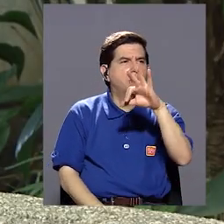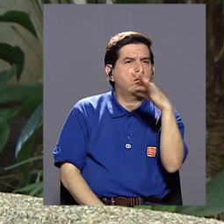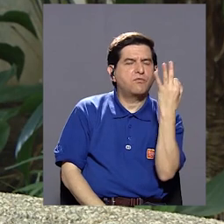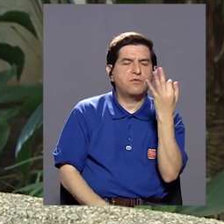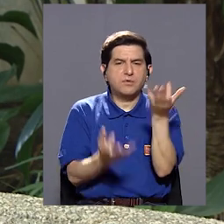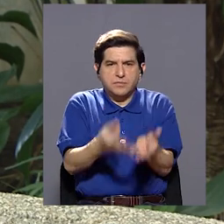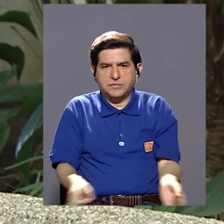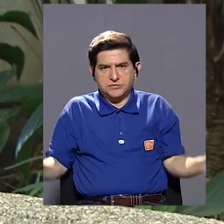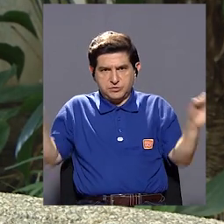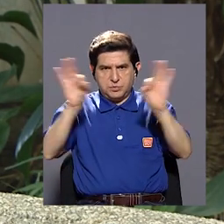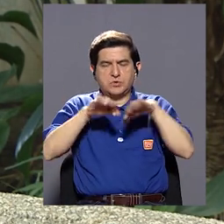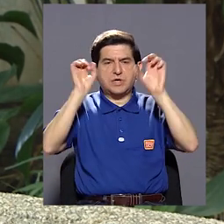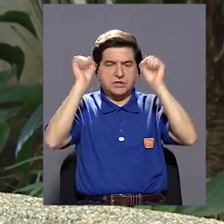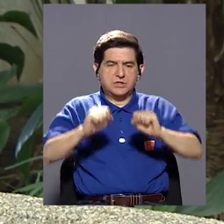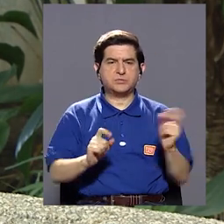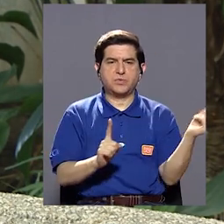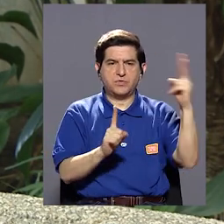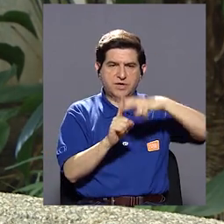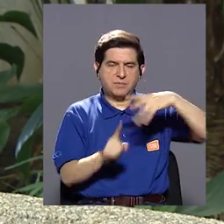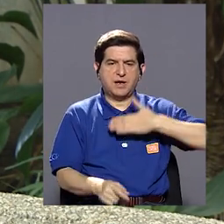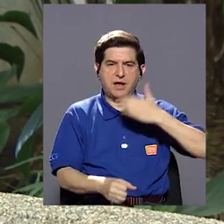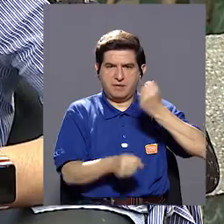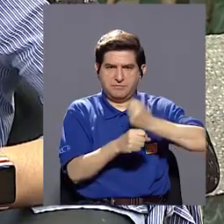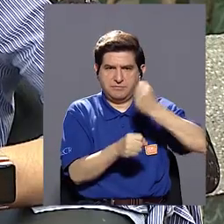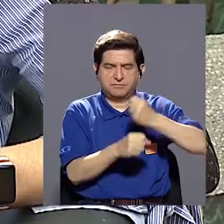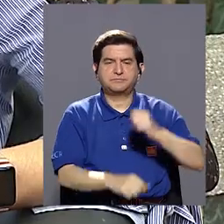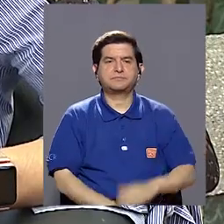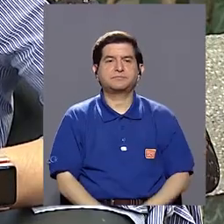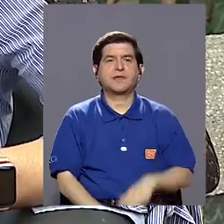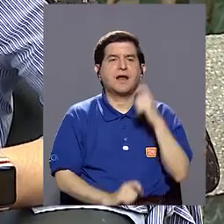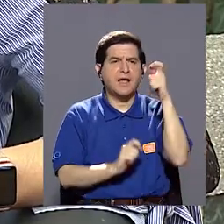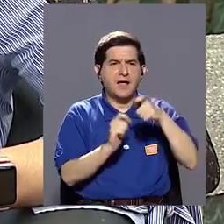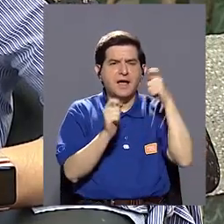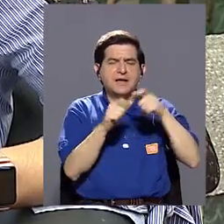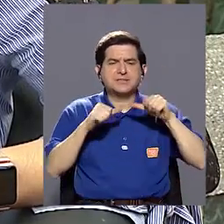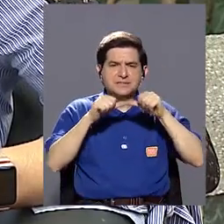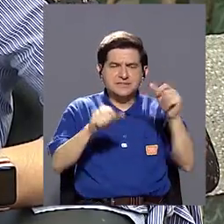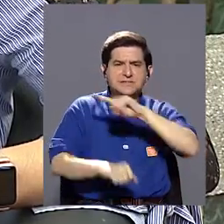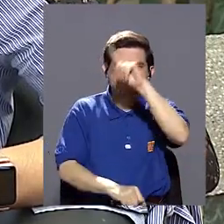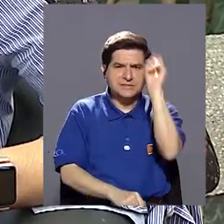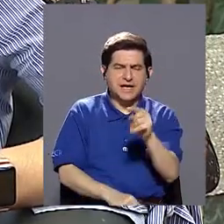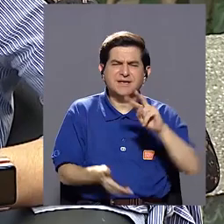o disposiciones importantes para poder ejecutar mis tareas. Justamente esa es mi siguiente